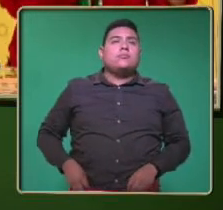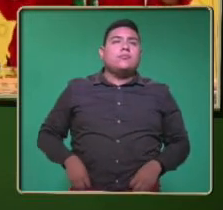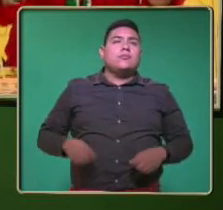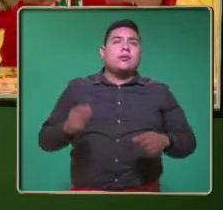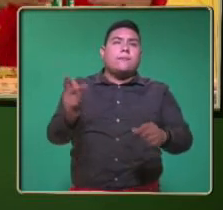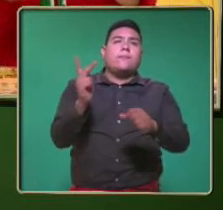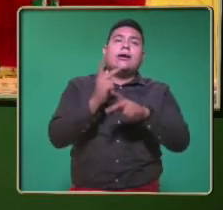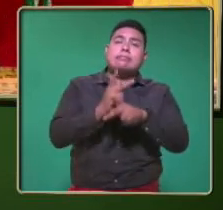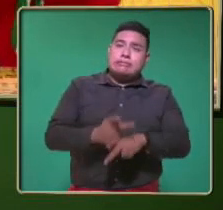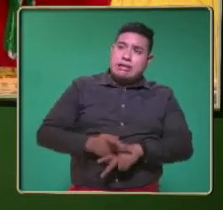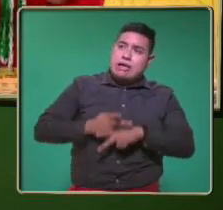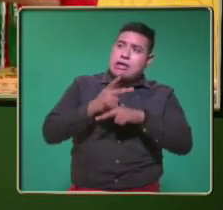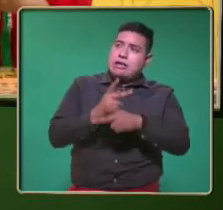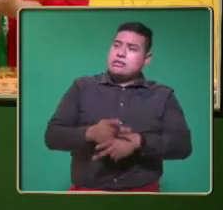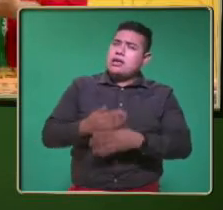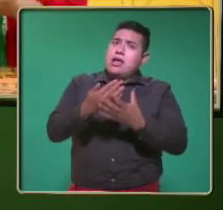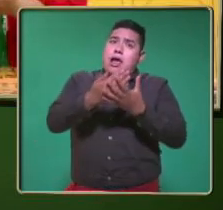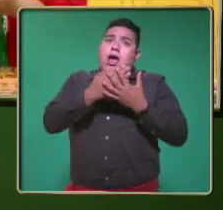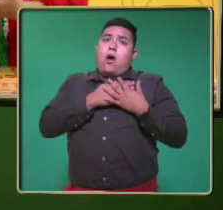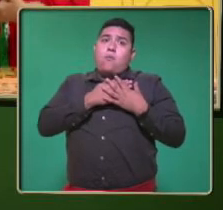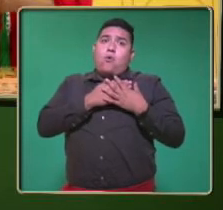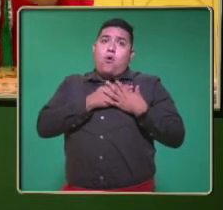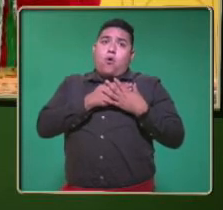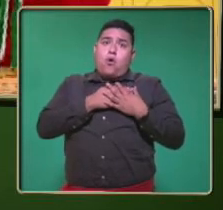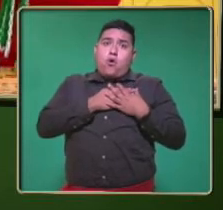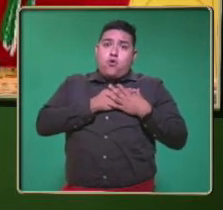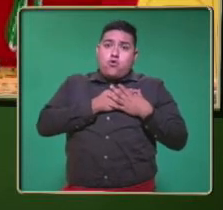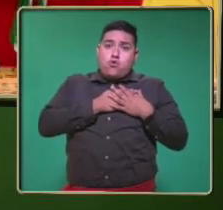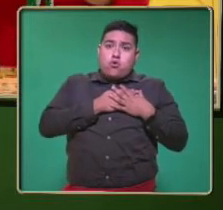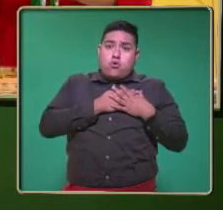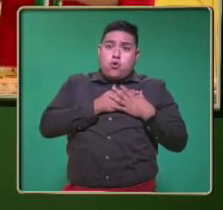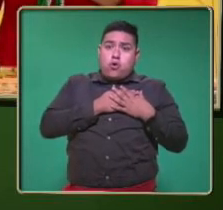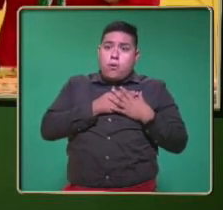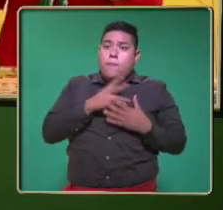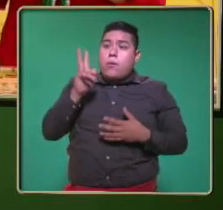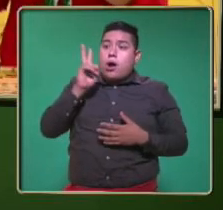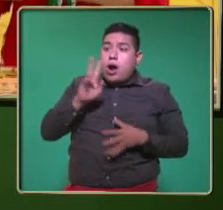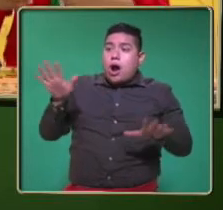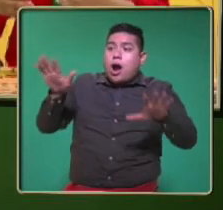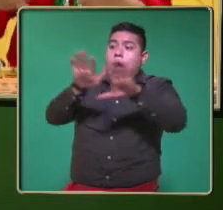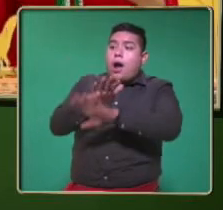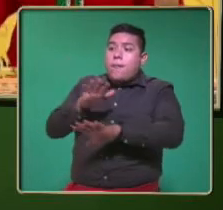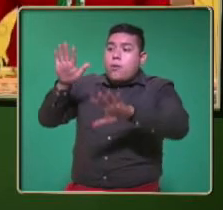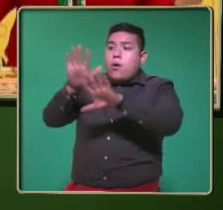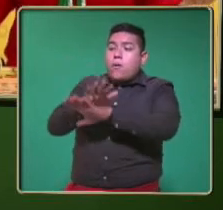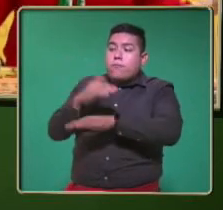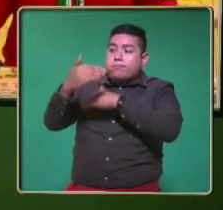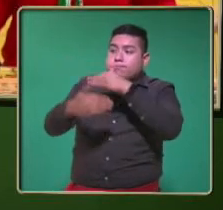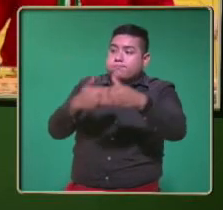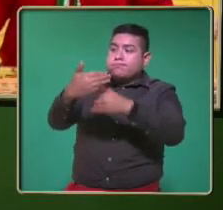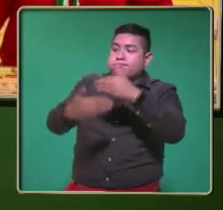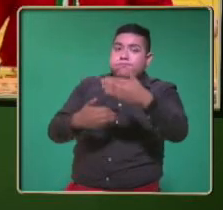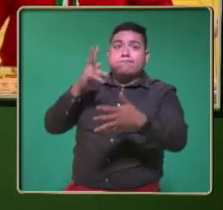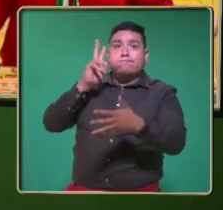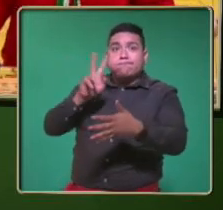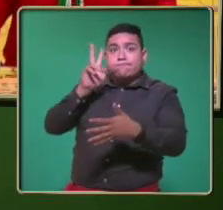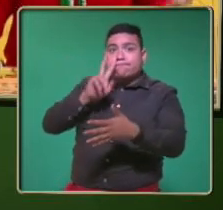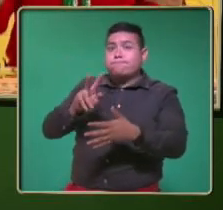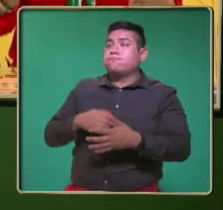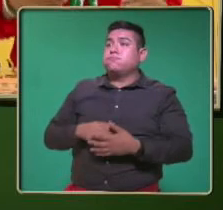pacientes, tolerantes y amorosos con nuestro hijo, vamos a ver esos cambios significativos que nosotros queremos